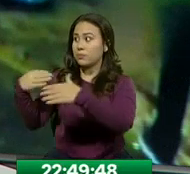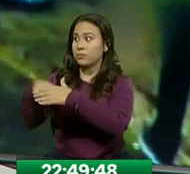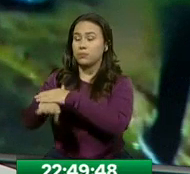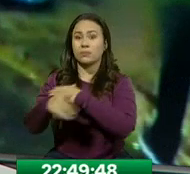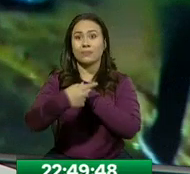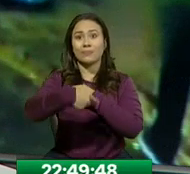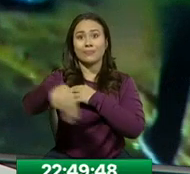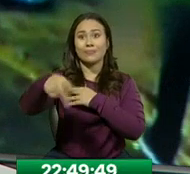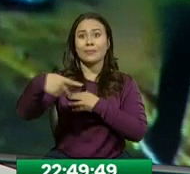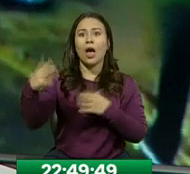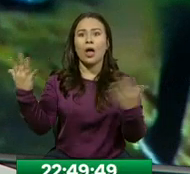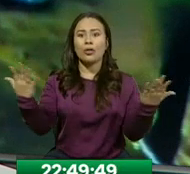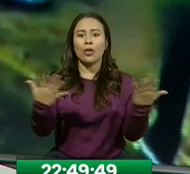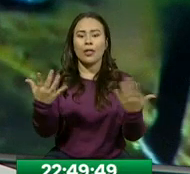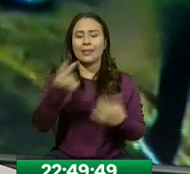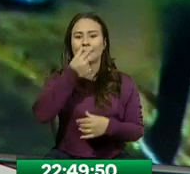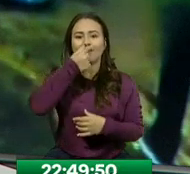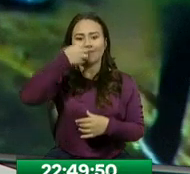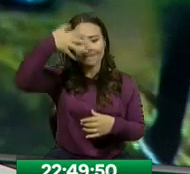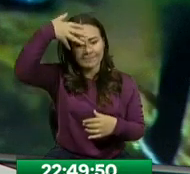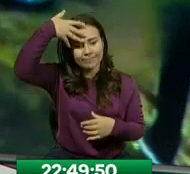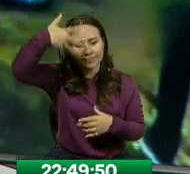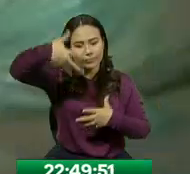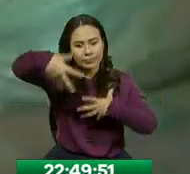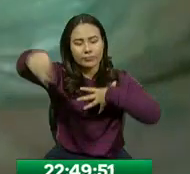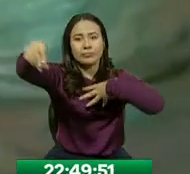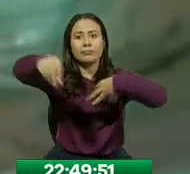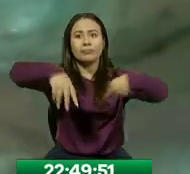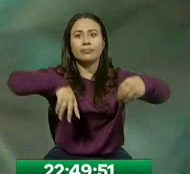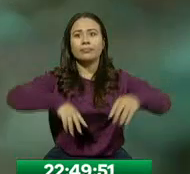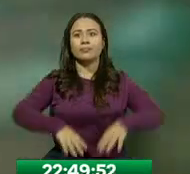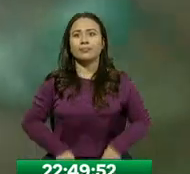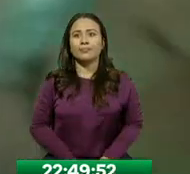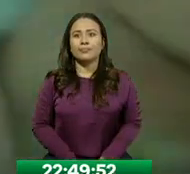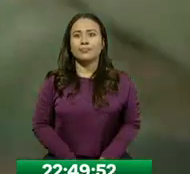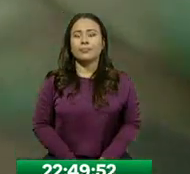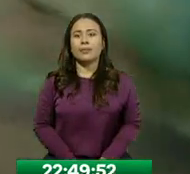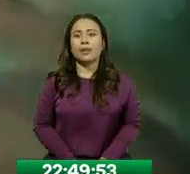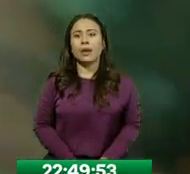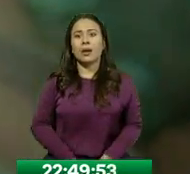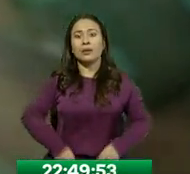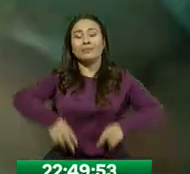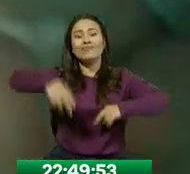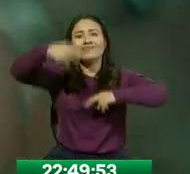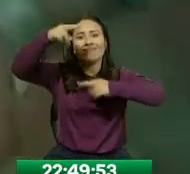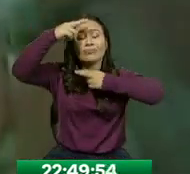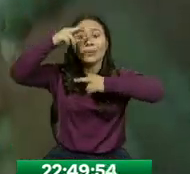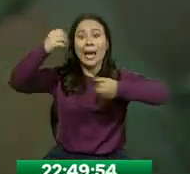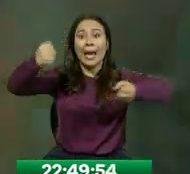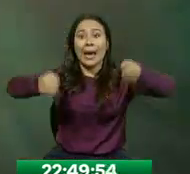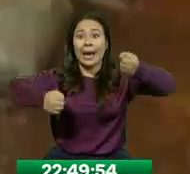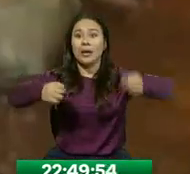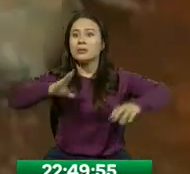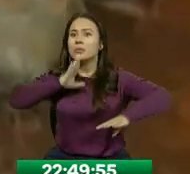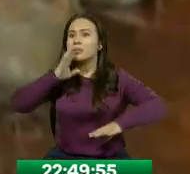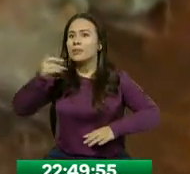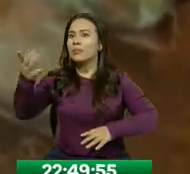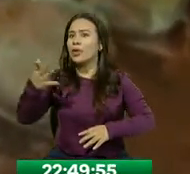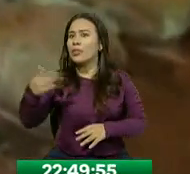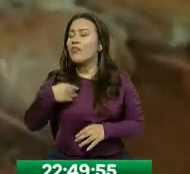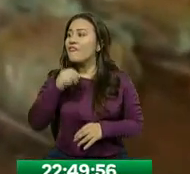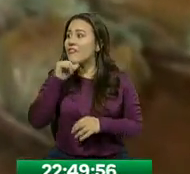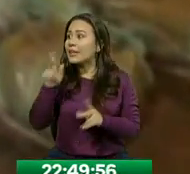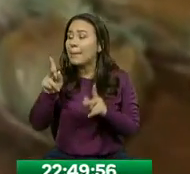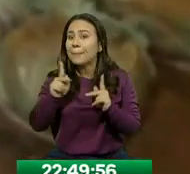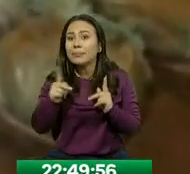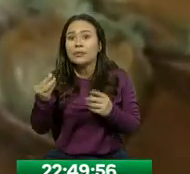vehículos estaban por llegar a Santo Domingo de los Áchilas. Como que ya no es novedad el transporte material minero sin las guías o permisos,